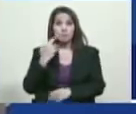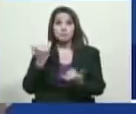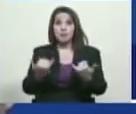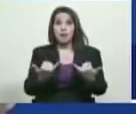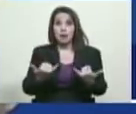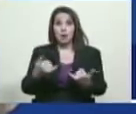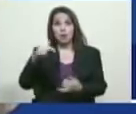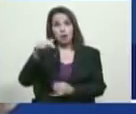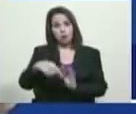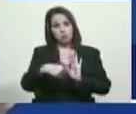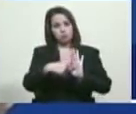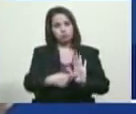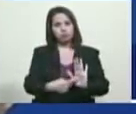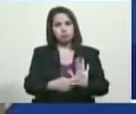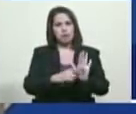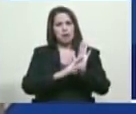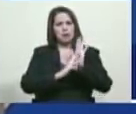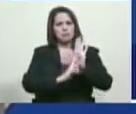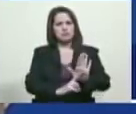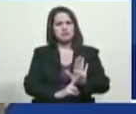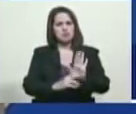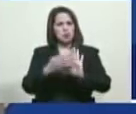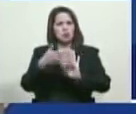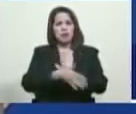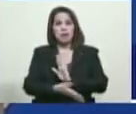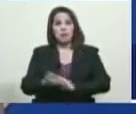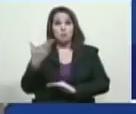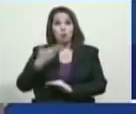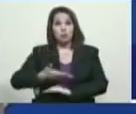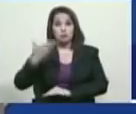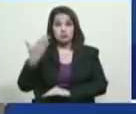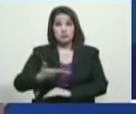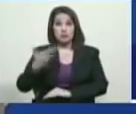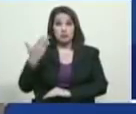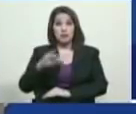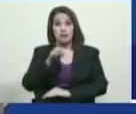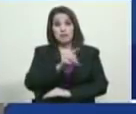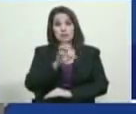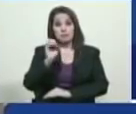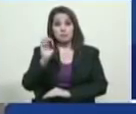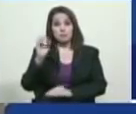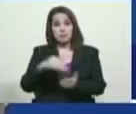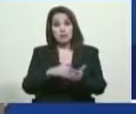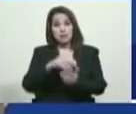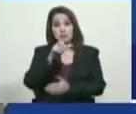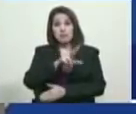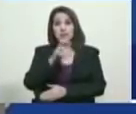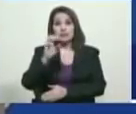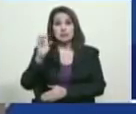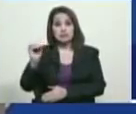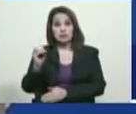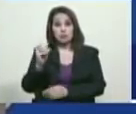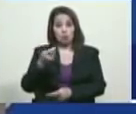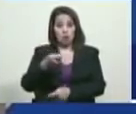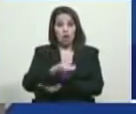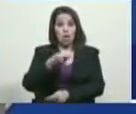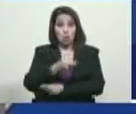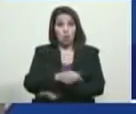una representación importante de los 10.300 egresados. Aquí